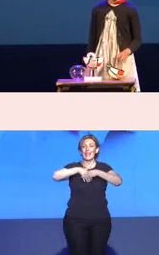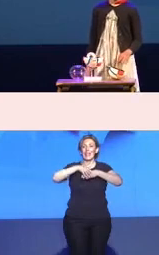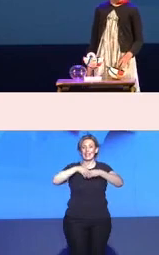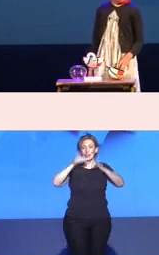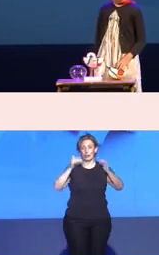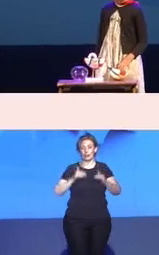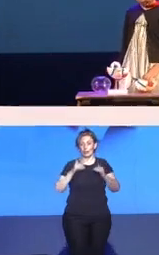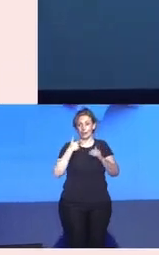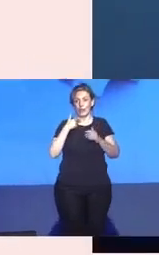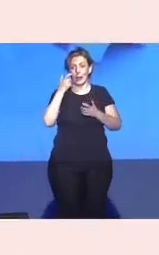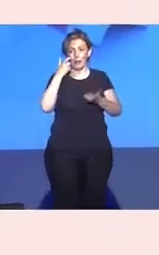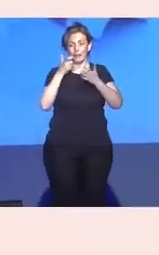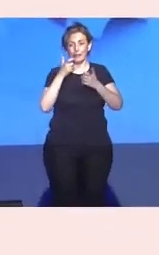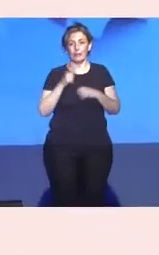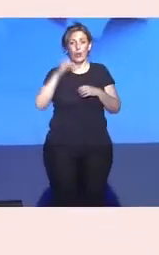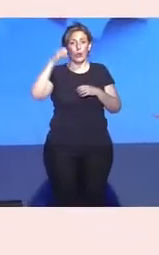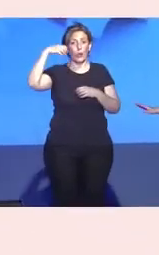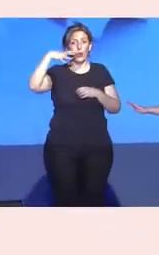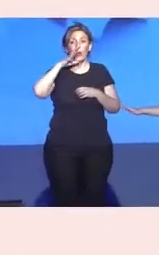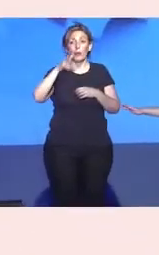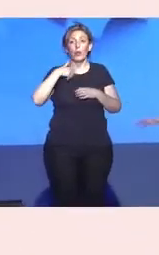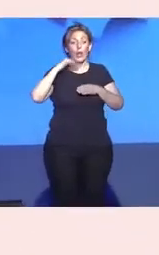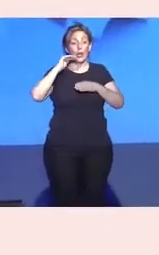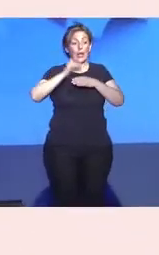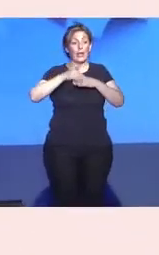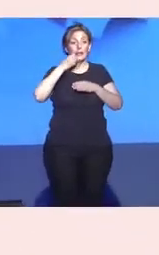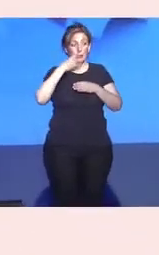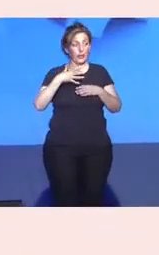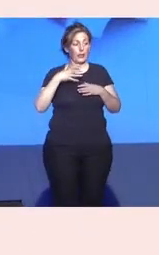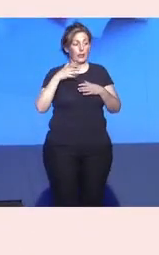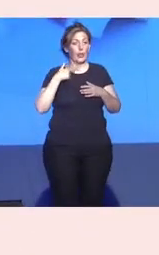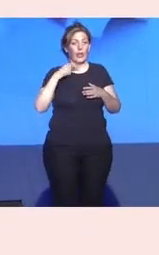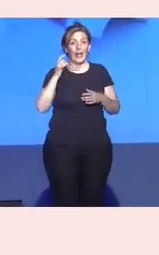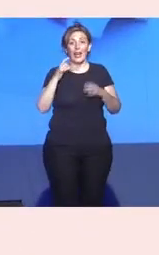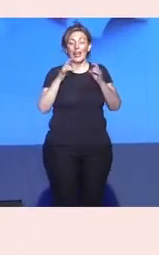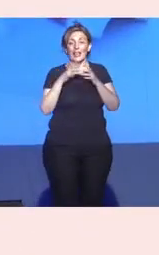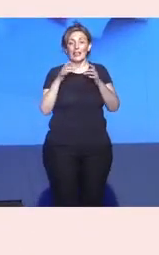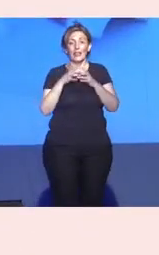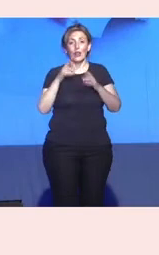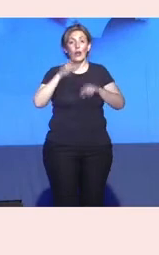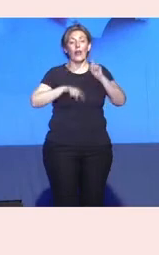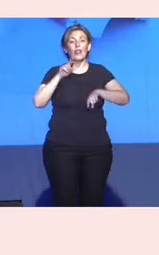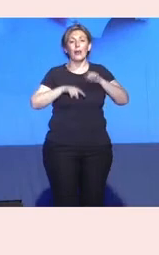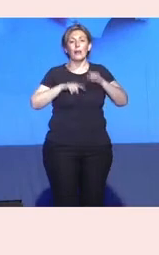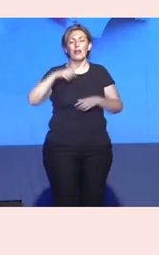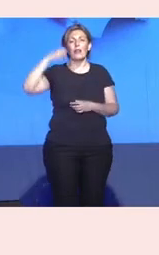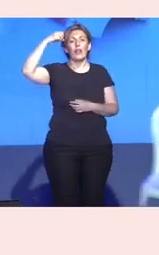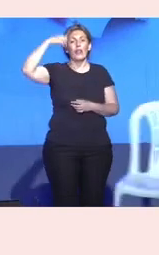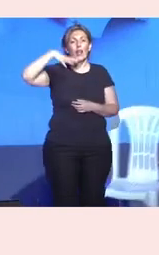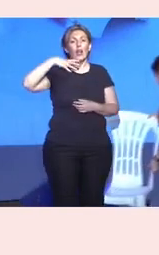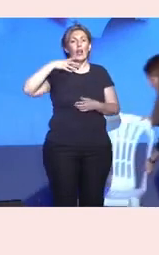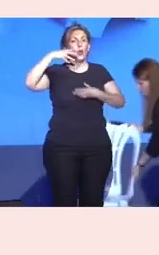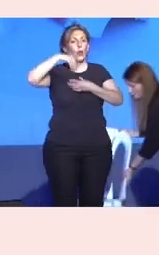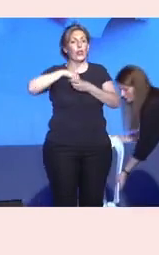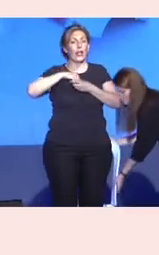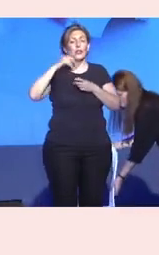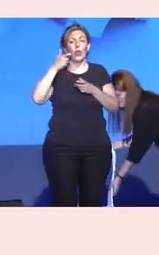células detectoras de luz. Esta lente que vemos aquí se llama el cristalino. Depende de la luz que haya dentro del ojo,